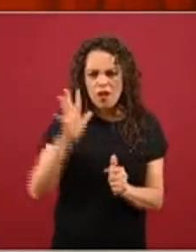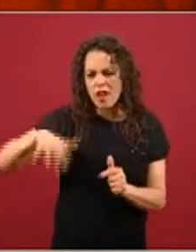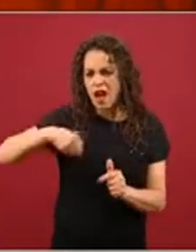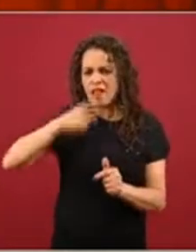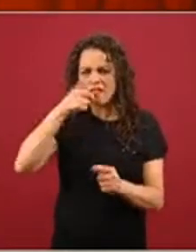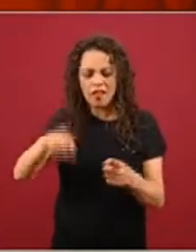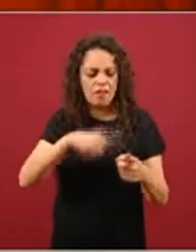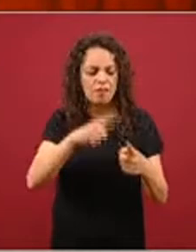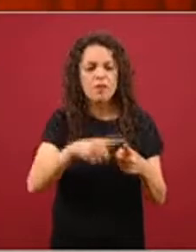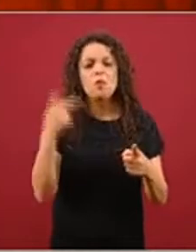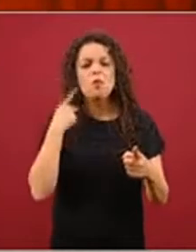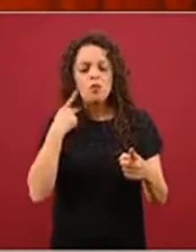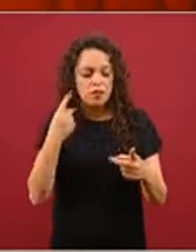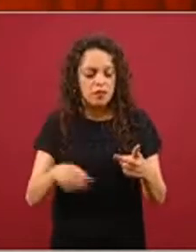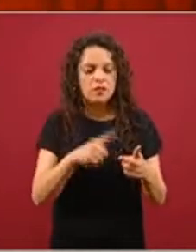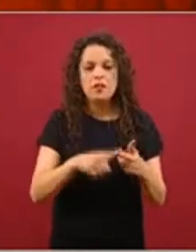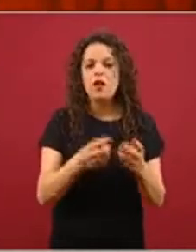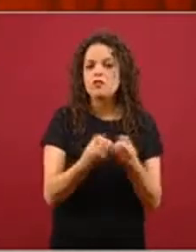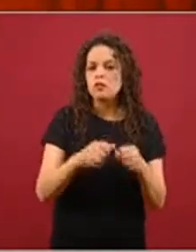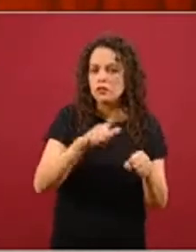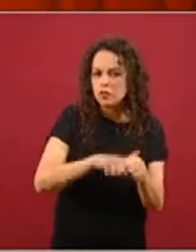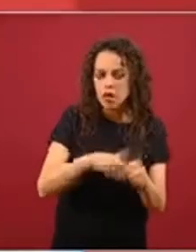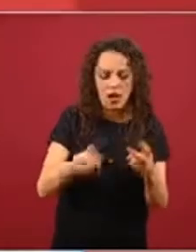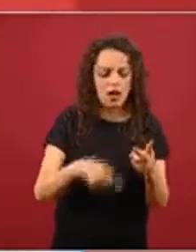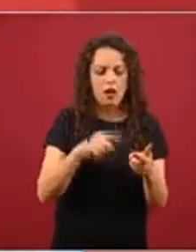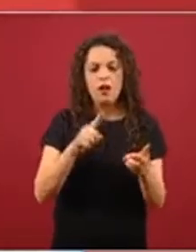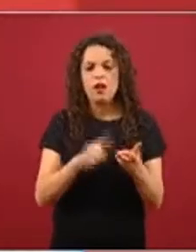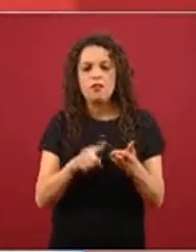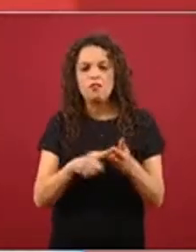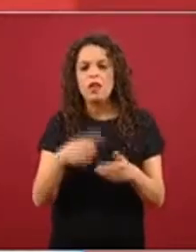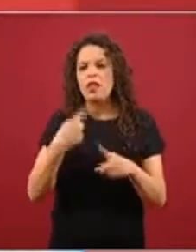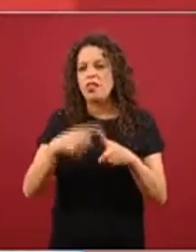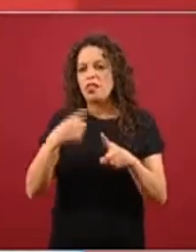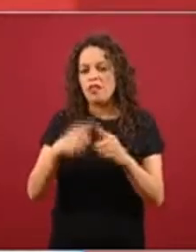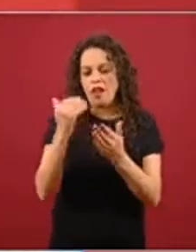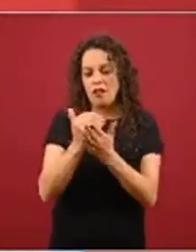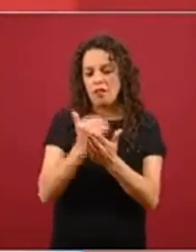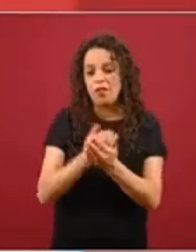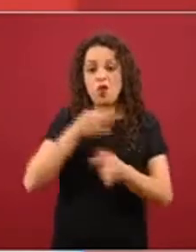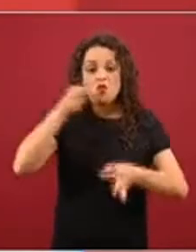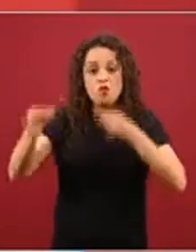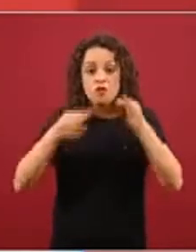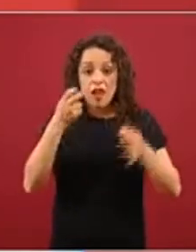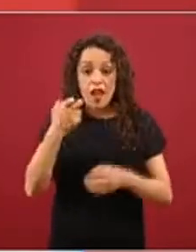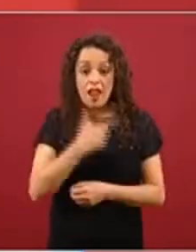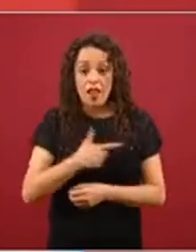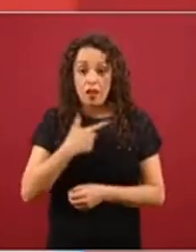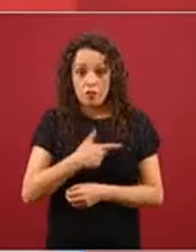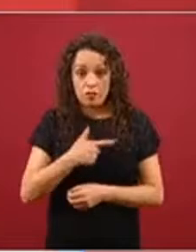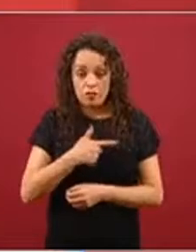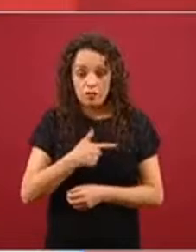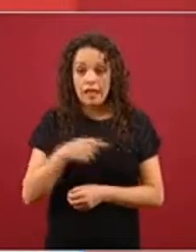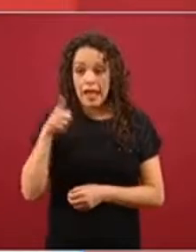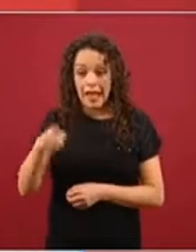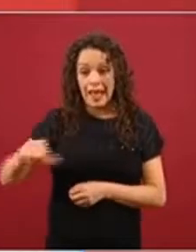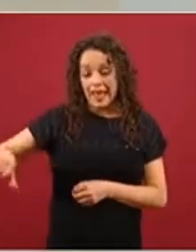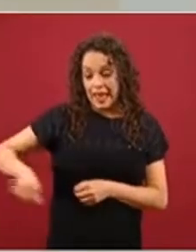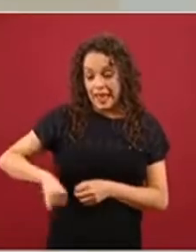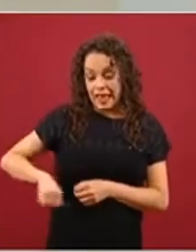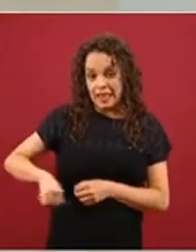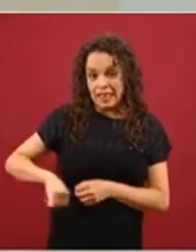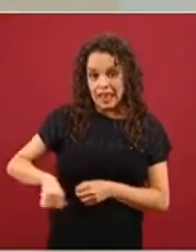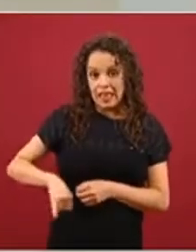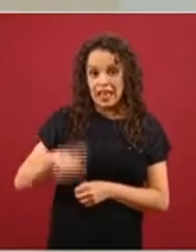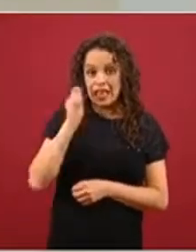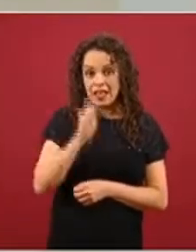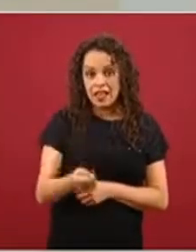sociales o agencias noticiosas que a veces parecieran centrar su agenda en